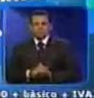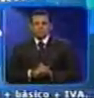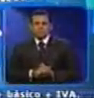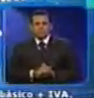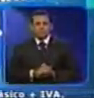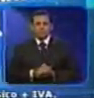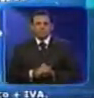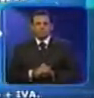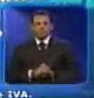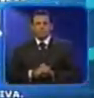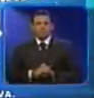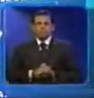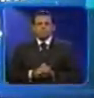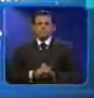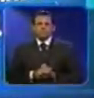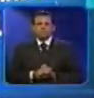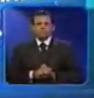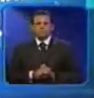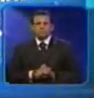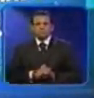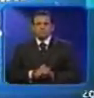Sacando cuentas.